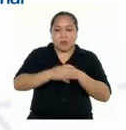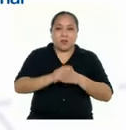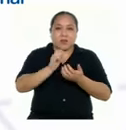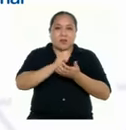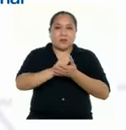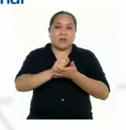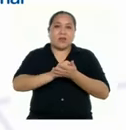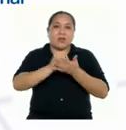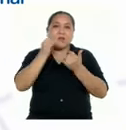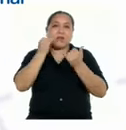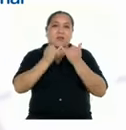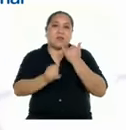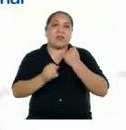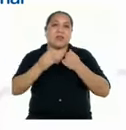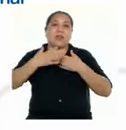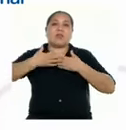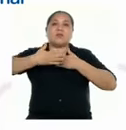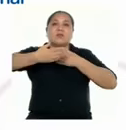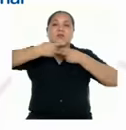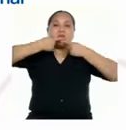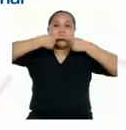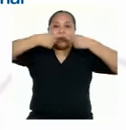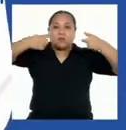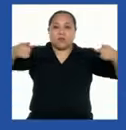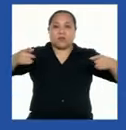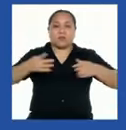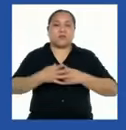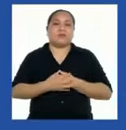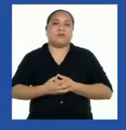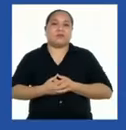para luego difundirlo.